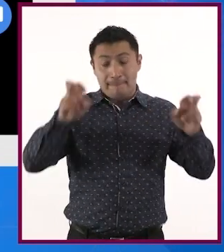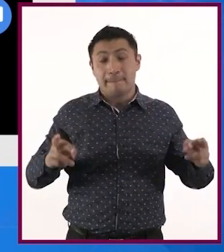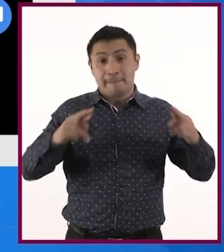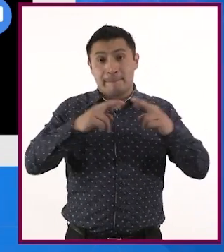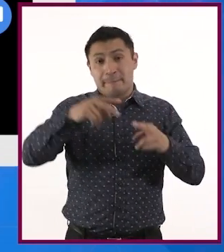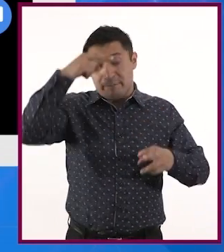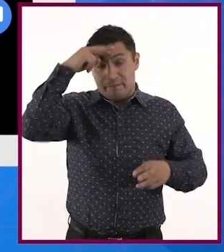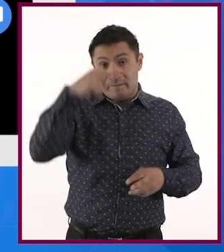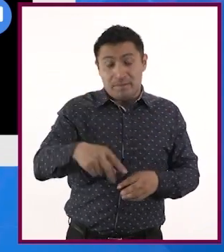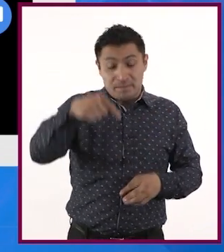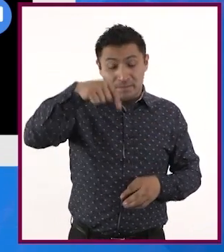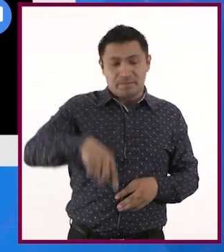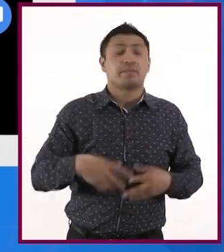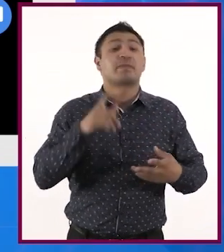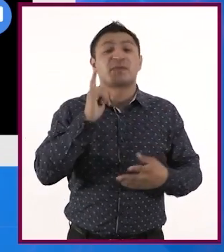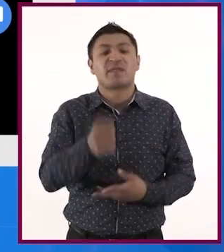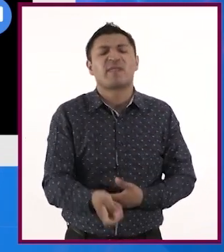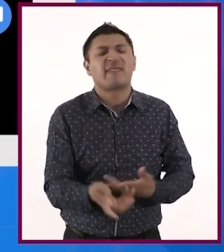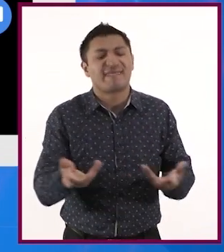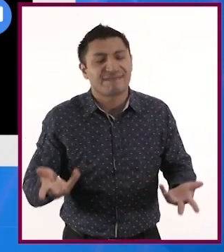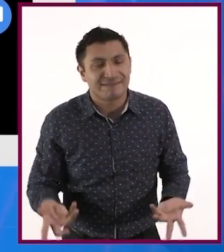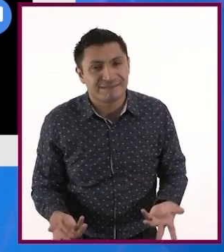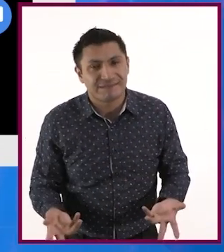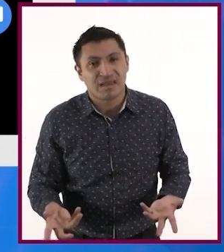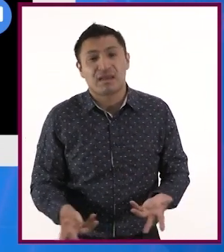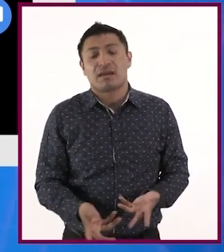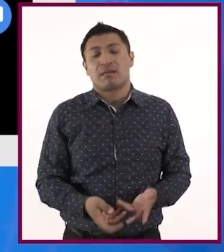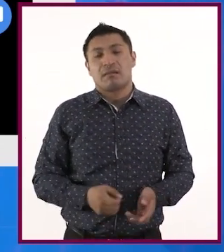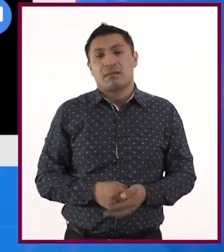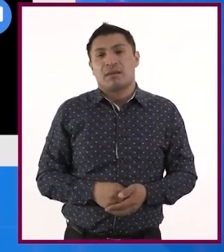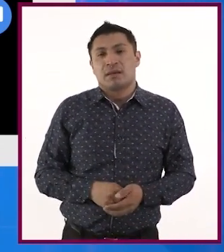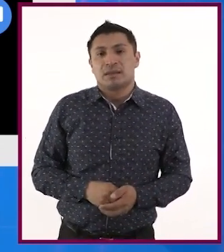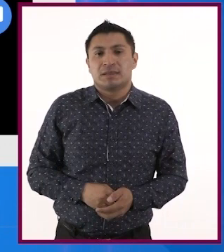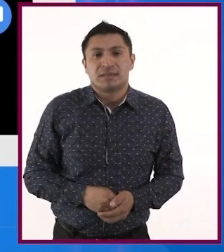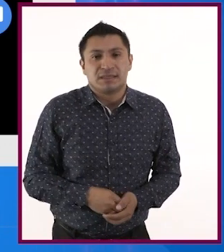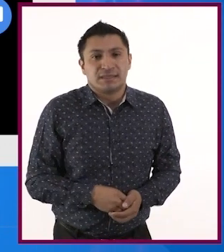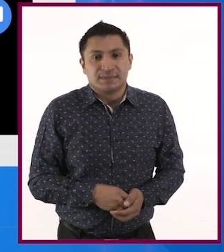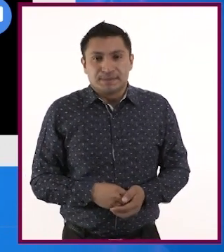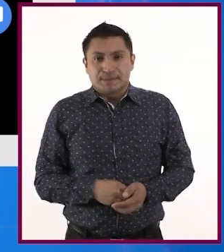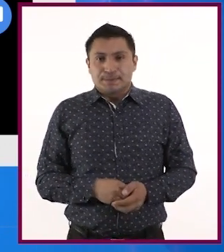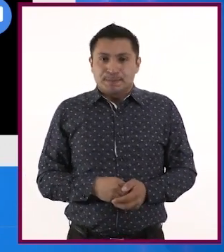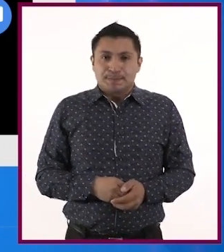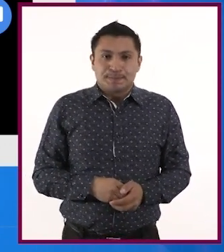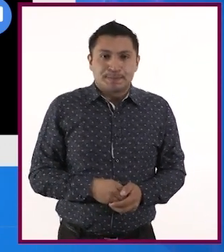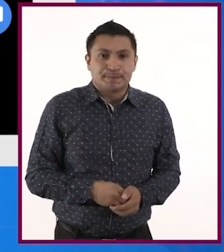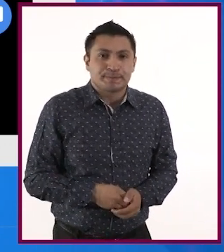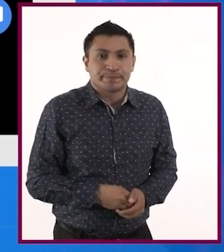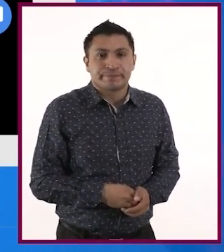en México es el hecho de que ha sido